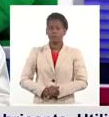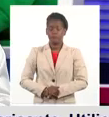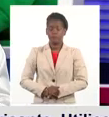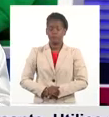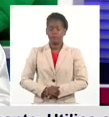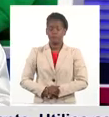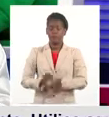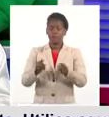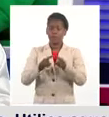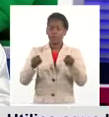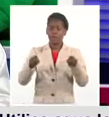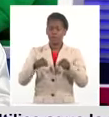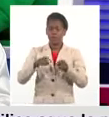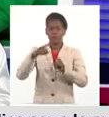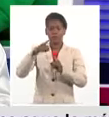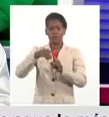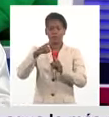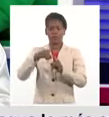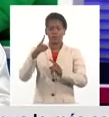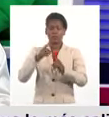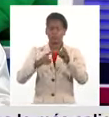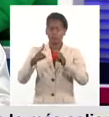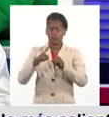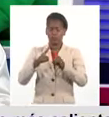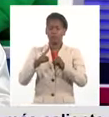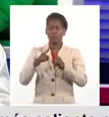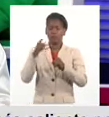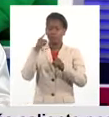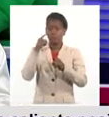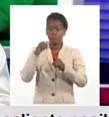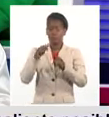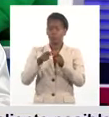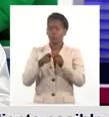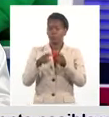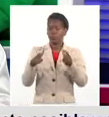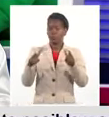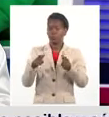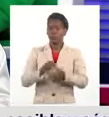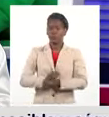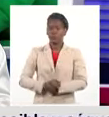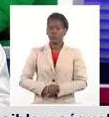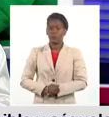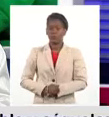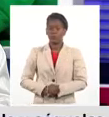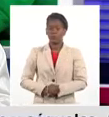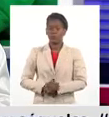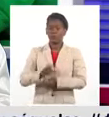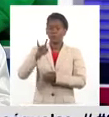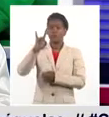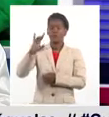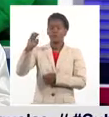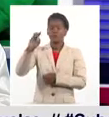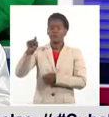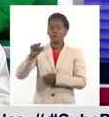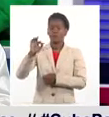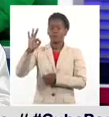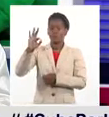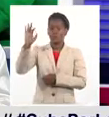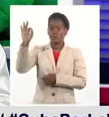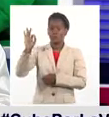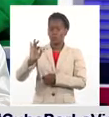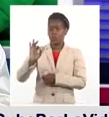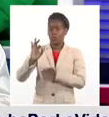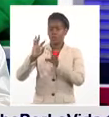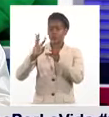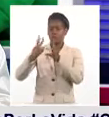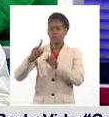de neonatología, y se ha egresado el 90,8% de todos los